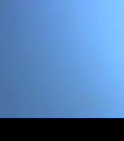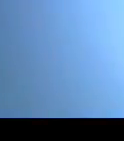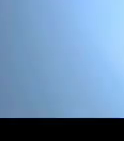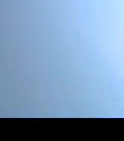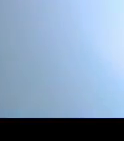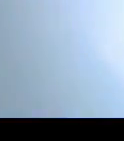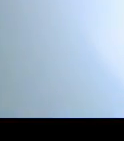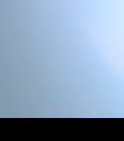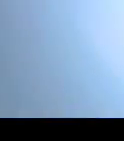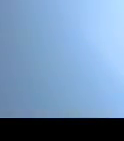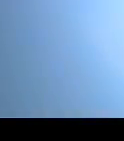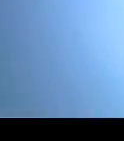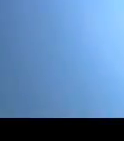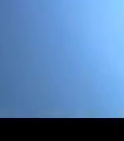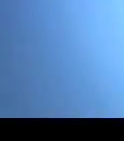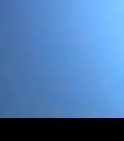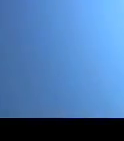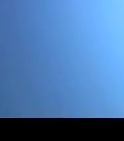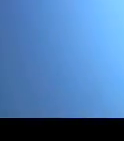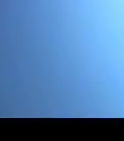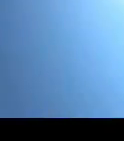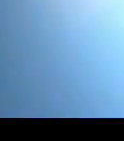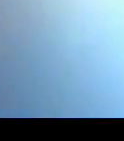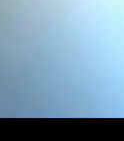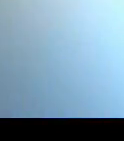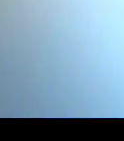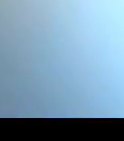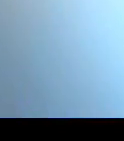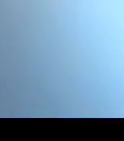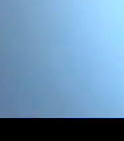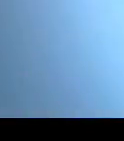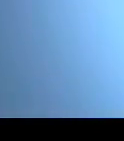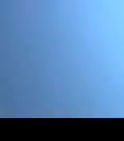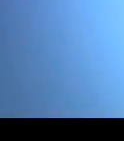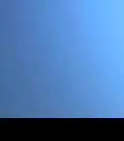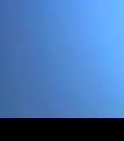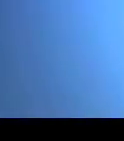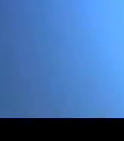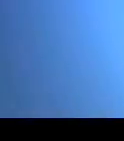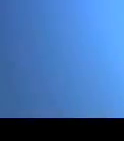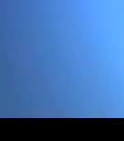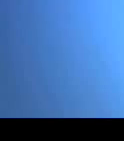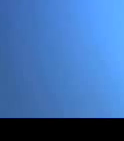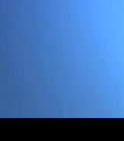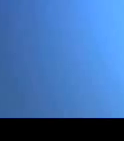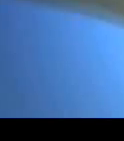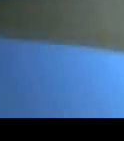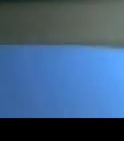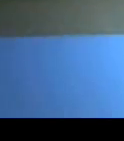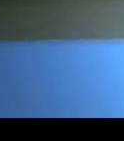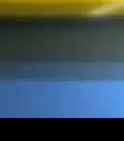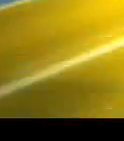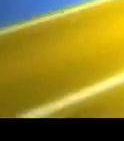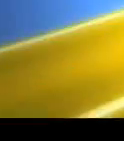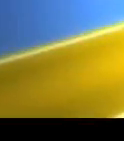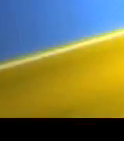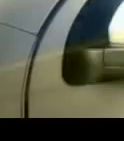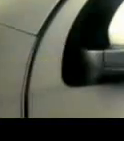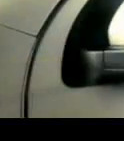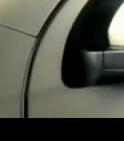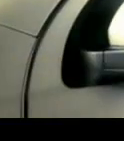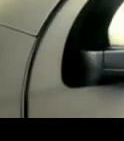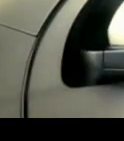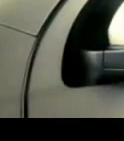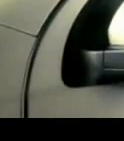Seguimos evolucionando para los ecuatorianos en lubricantes Petro Comercial. Por eso nunca detenemos nuestras ganas de